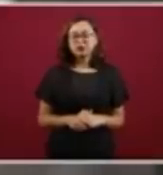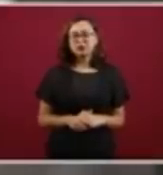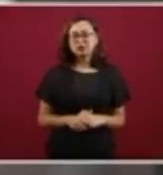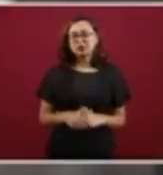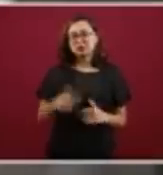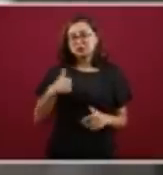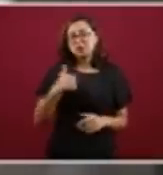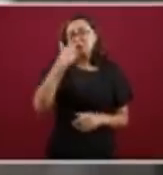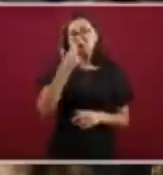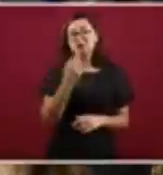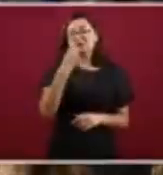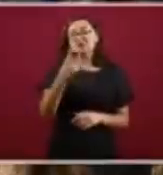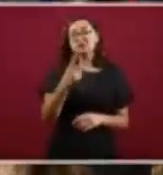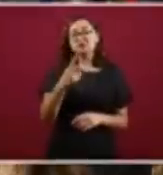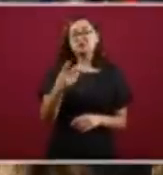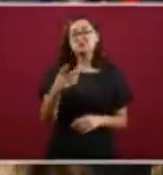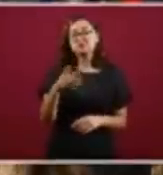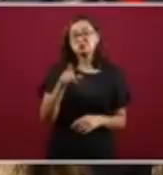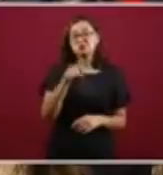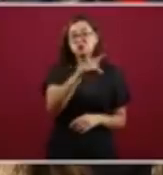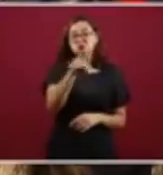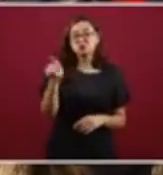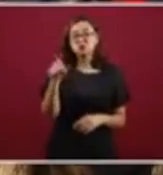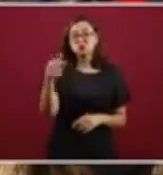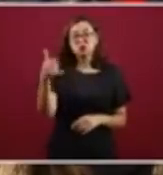sus teléfonos.